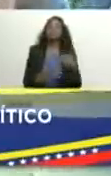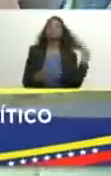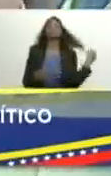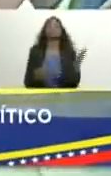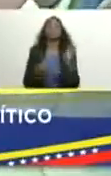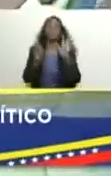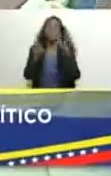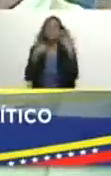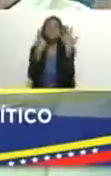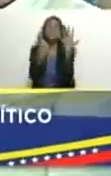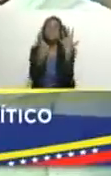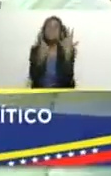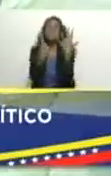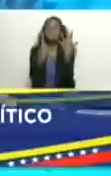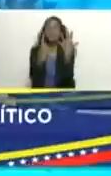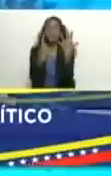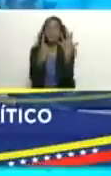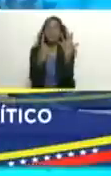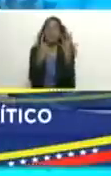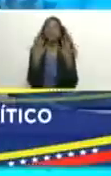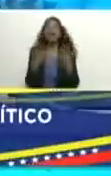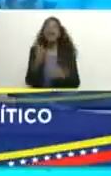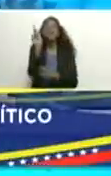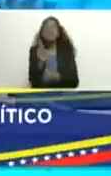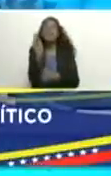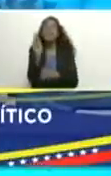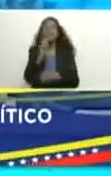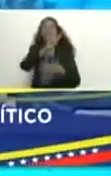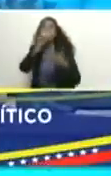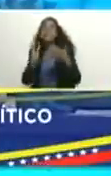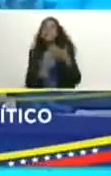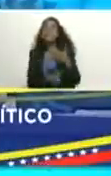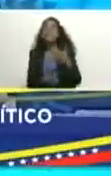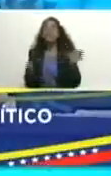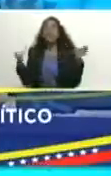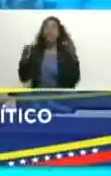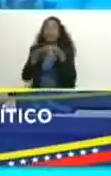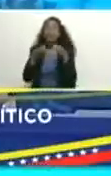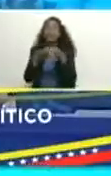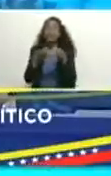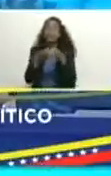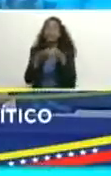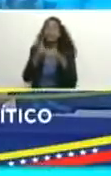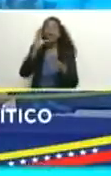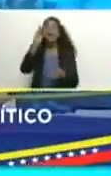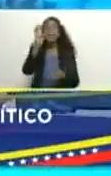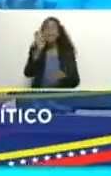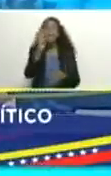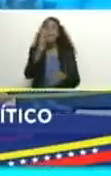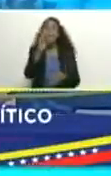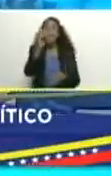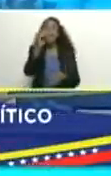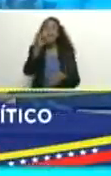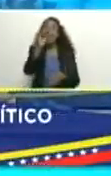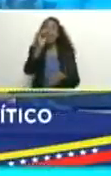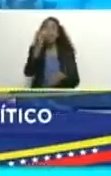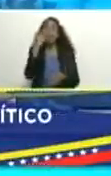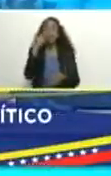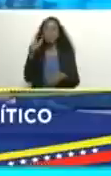En sexto lugar, el diputado y vicepresidente de organización, Pedro Infante